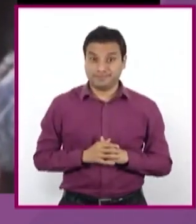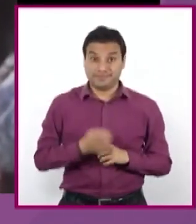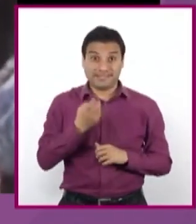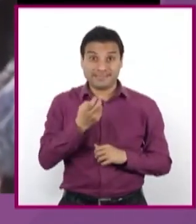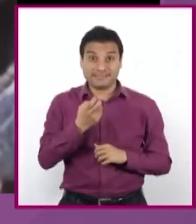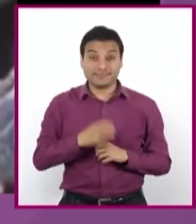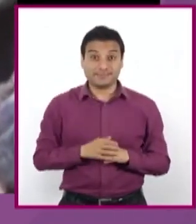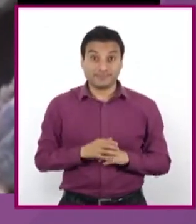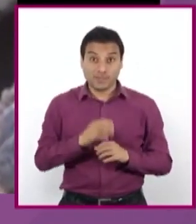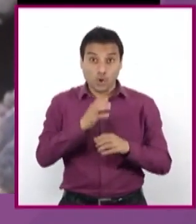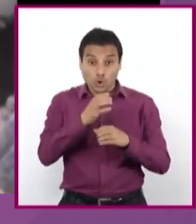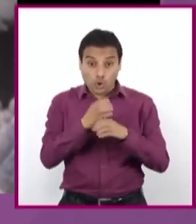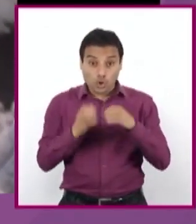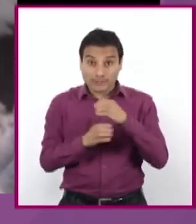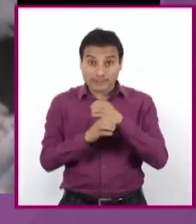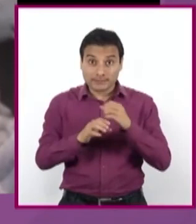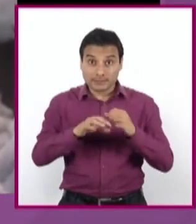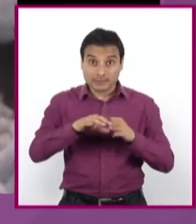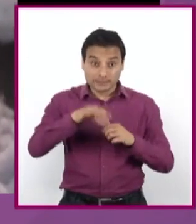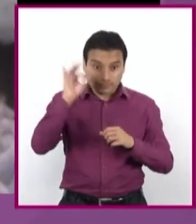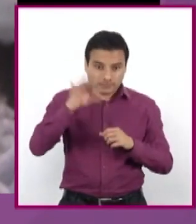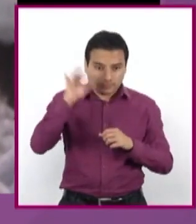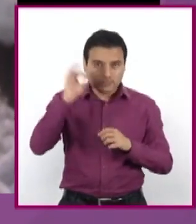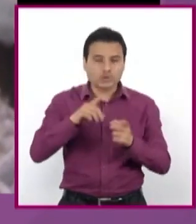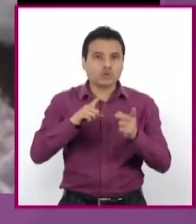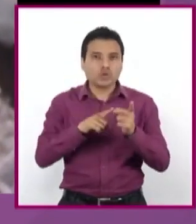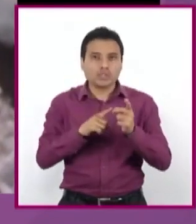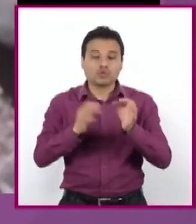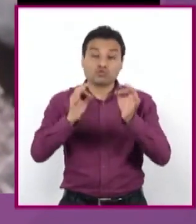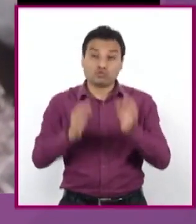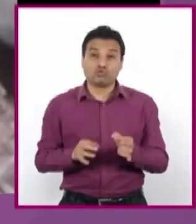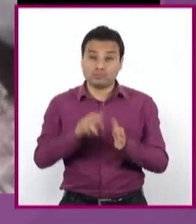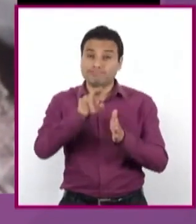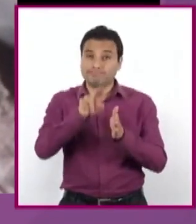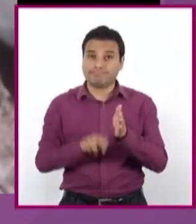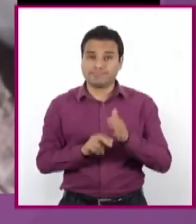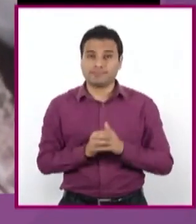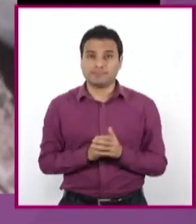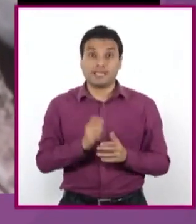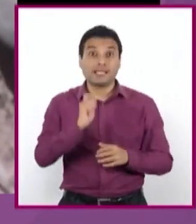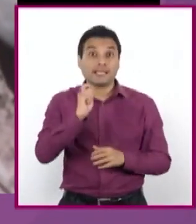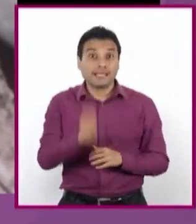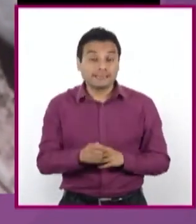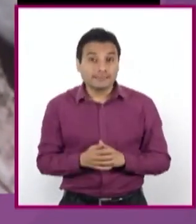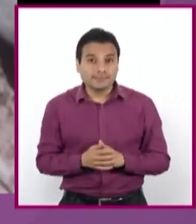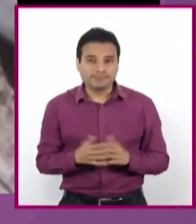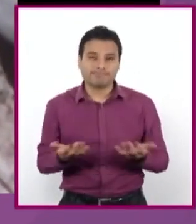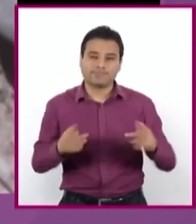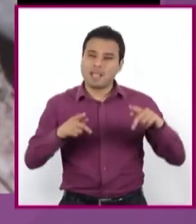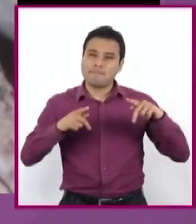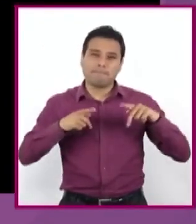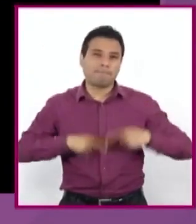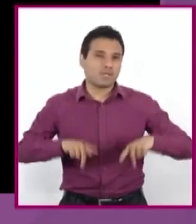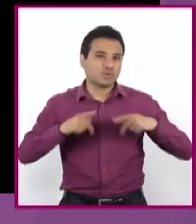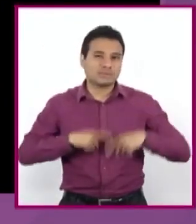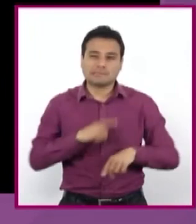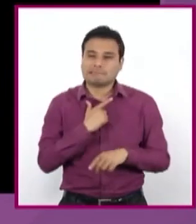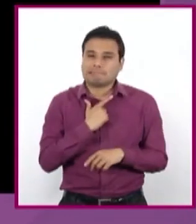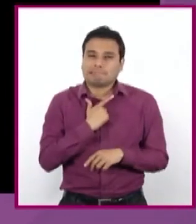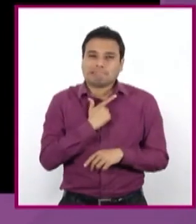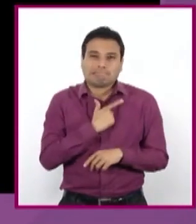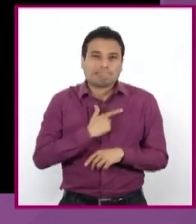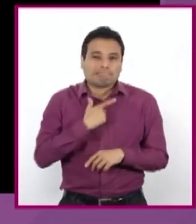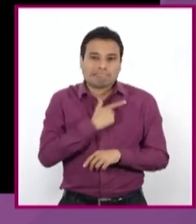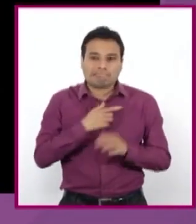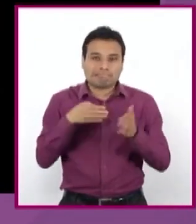encontrado estos objetos en numerosas tumbas refiere que su propiedad era altamente estimada entre los pobladores. Posiblemente